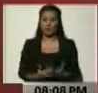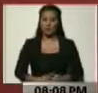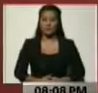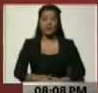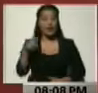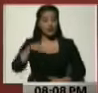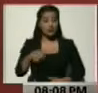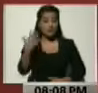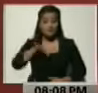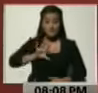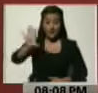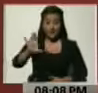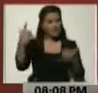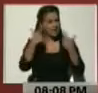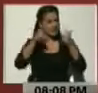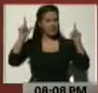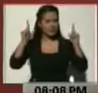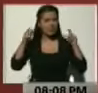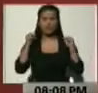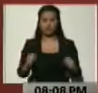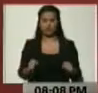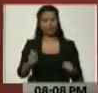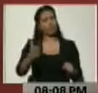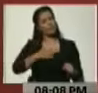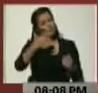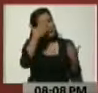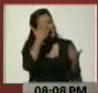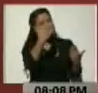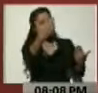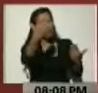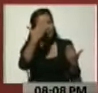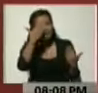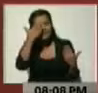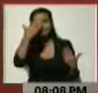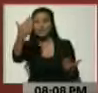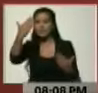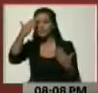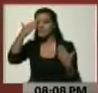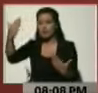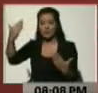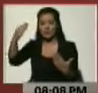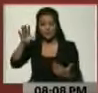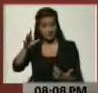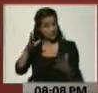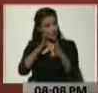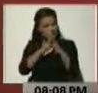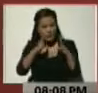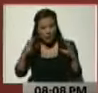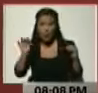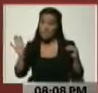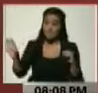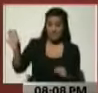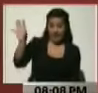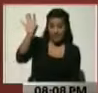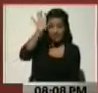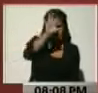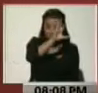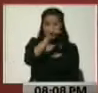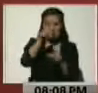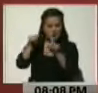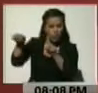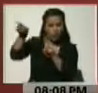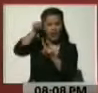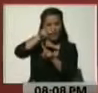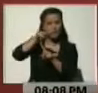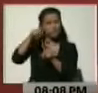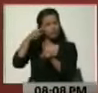libre, soberana e independiente, le enviamos nuestro saludo solidario a todos aquellos pueblos que han escogido el